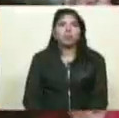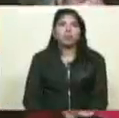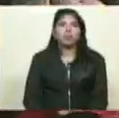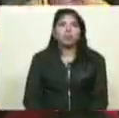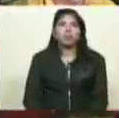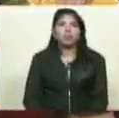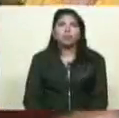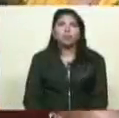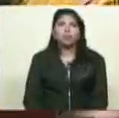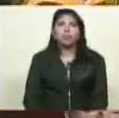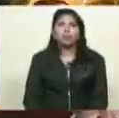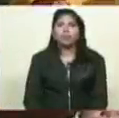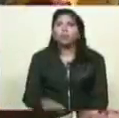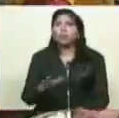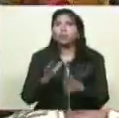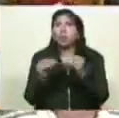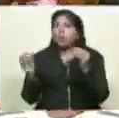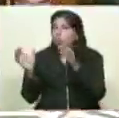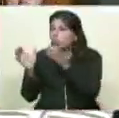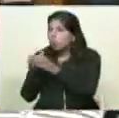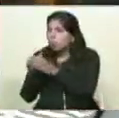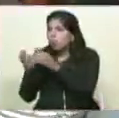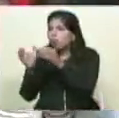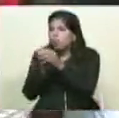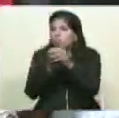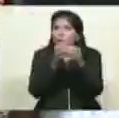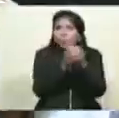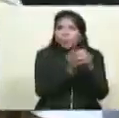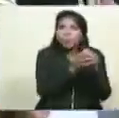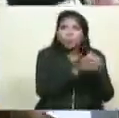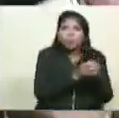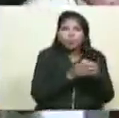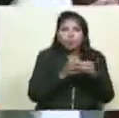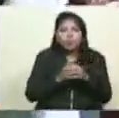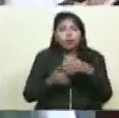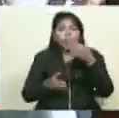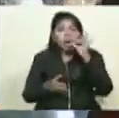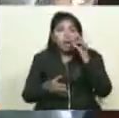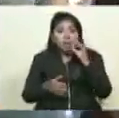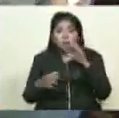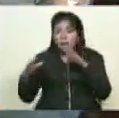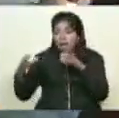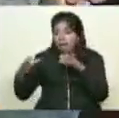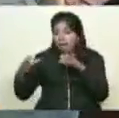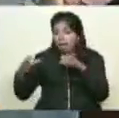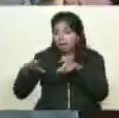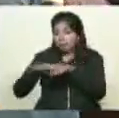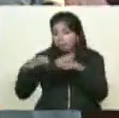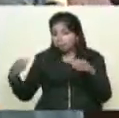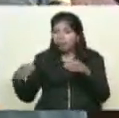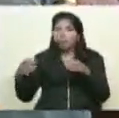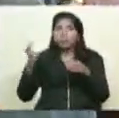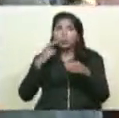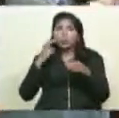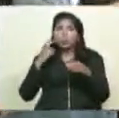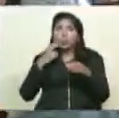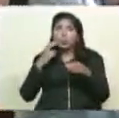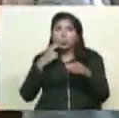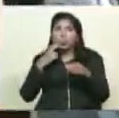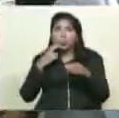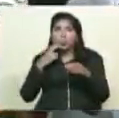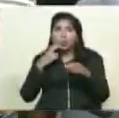Sector por sector, soluciones del café, del cacao, de la